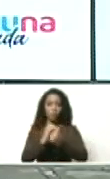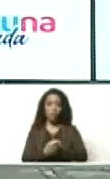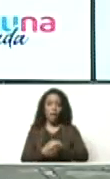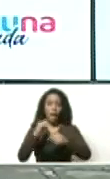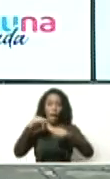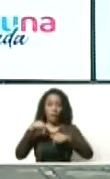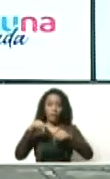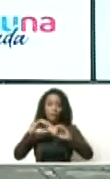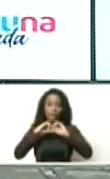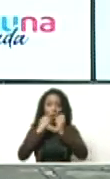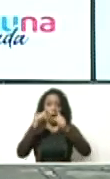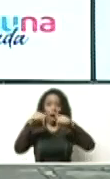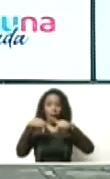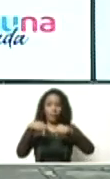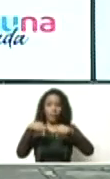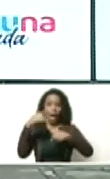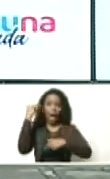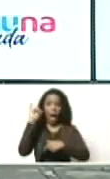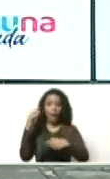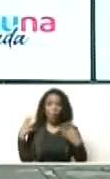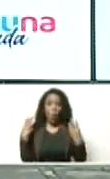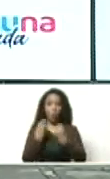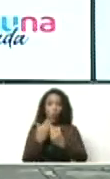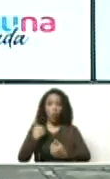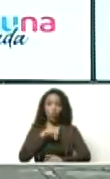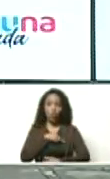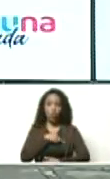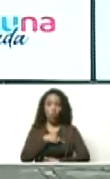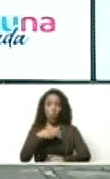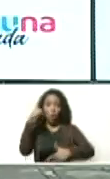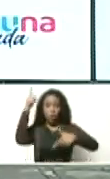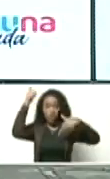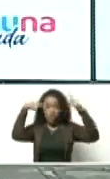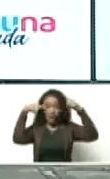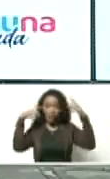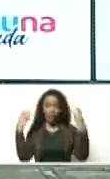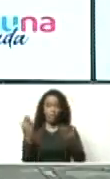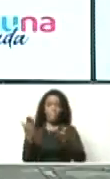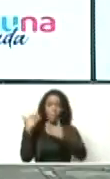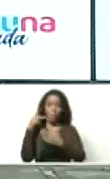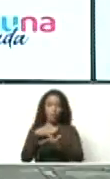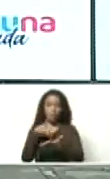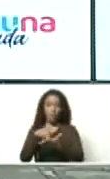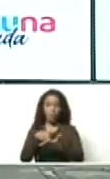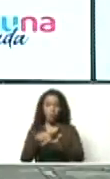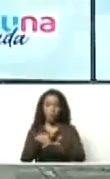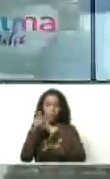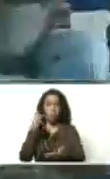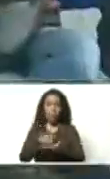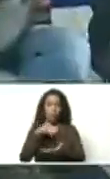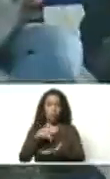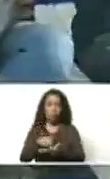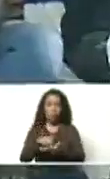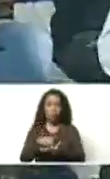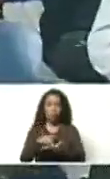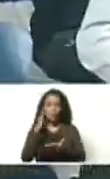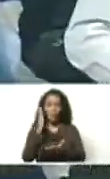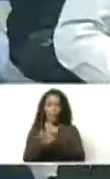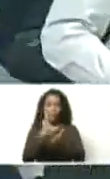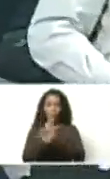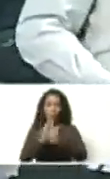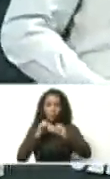esta sala que aquí está con nosotros Hugo Rafael Chávez Frías, presente, presente y